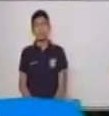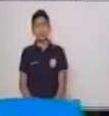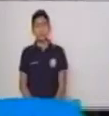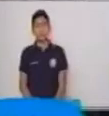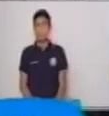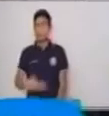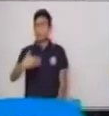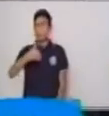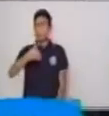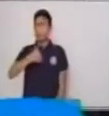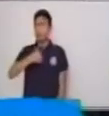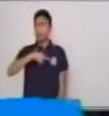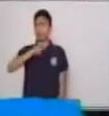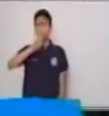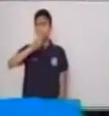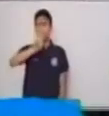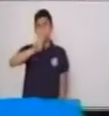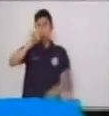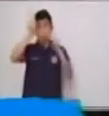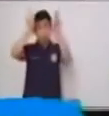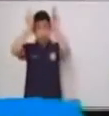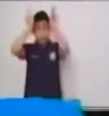Hay dos conejos.